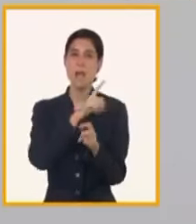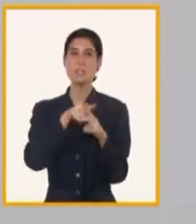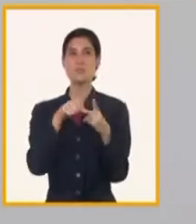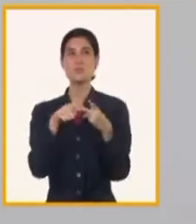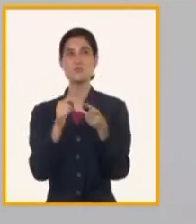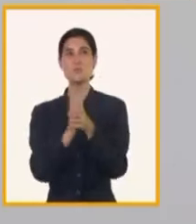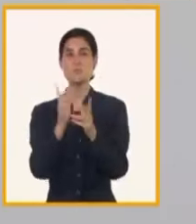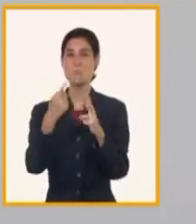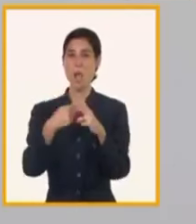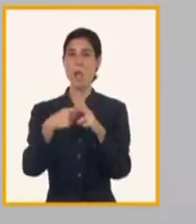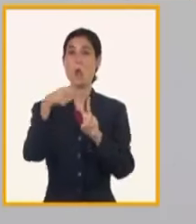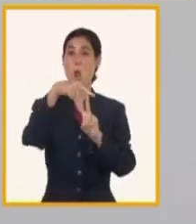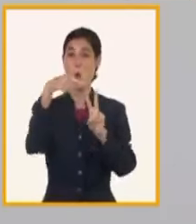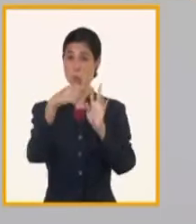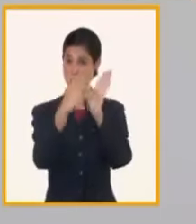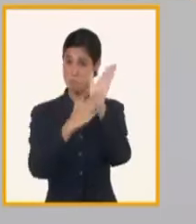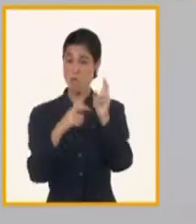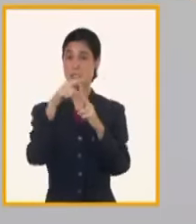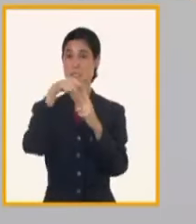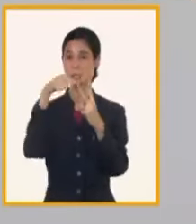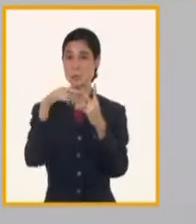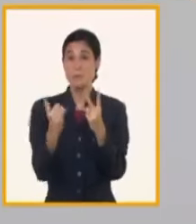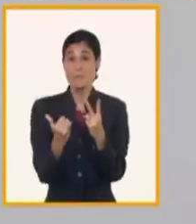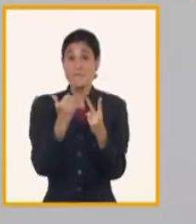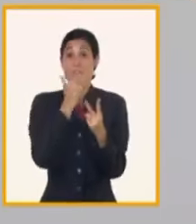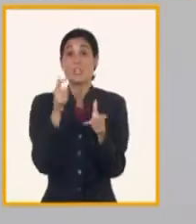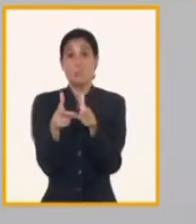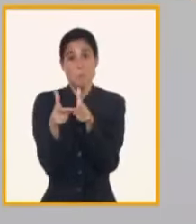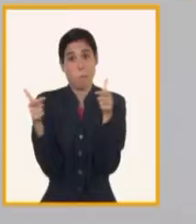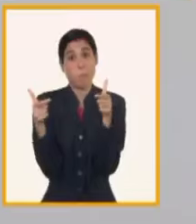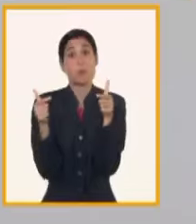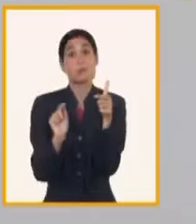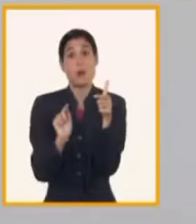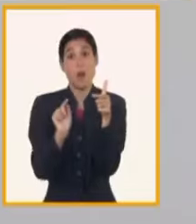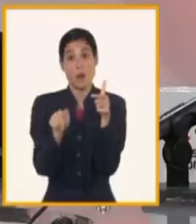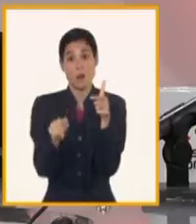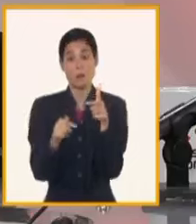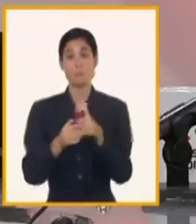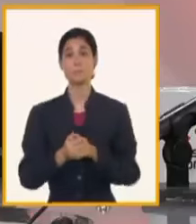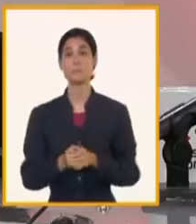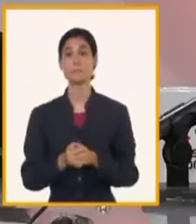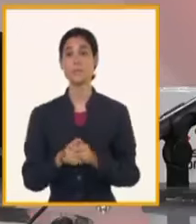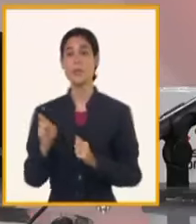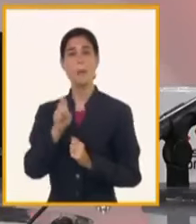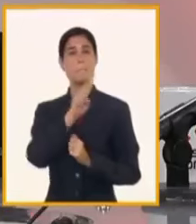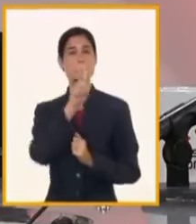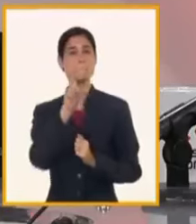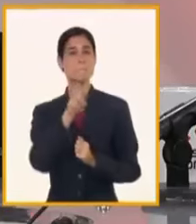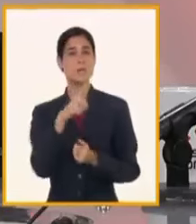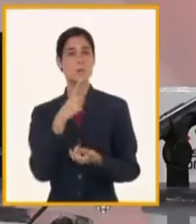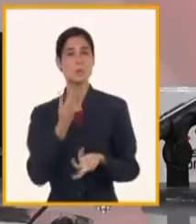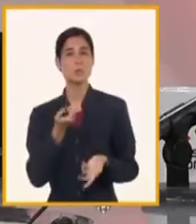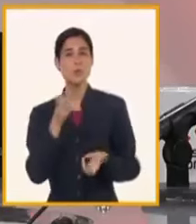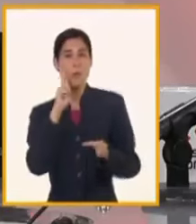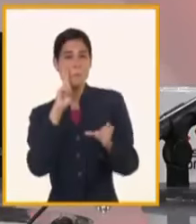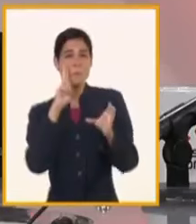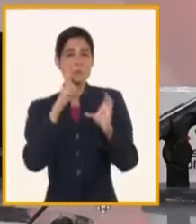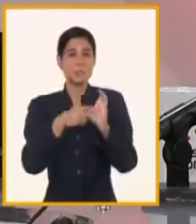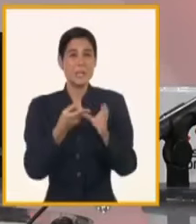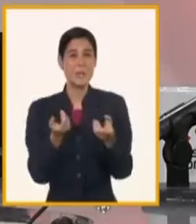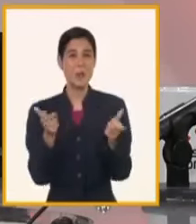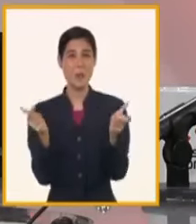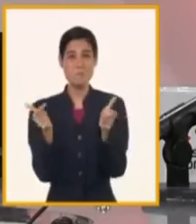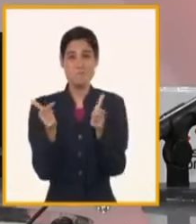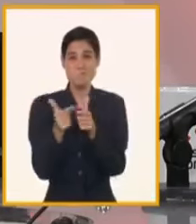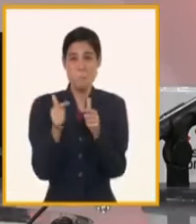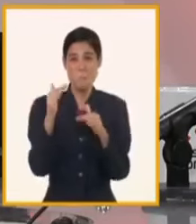afectaciones importantes en el tema de en los Eso quiere decir que no se recibe el petróleo necesario o El combustible